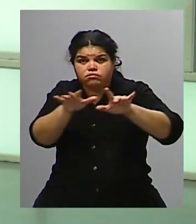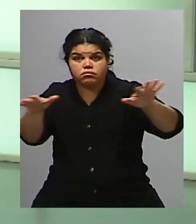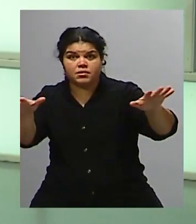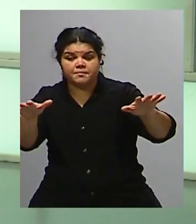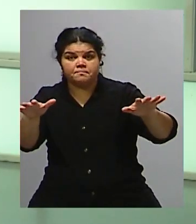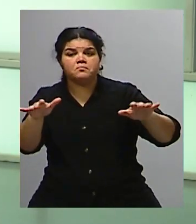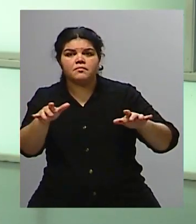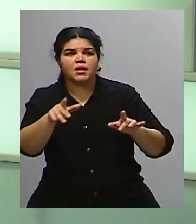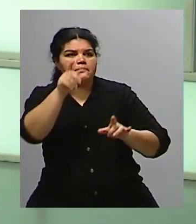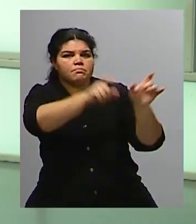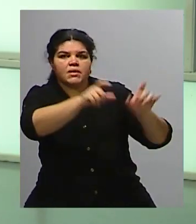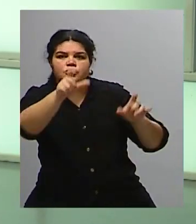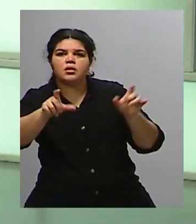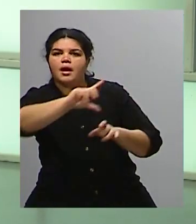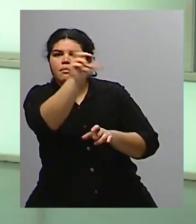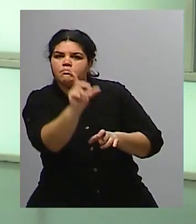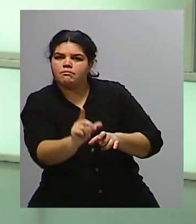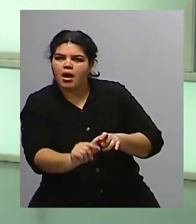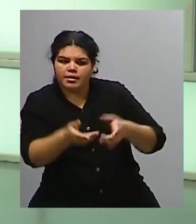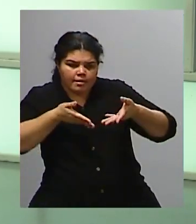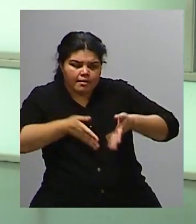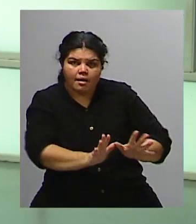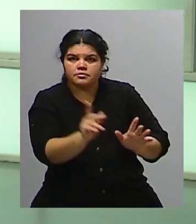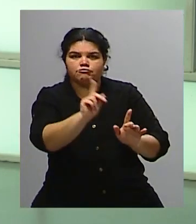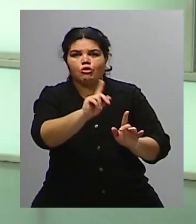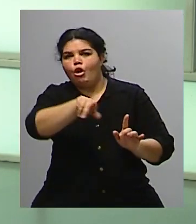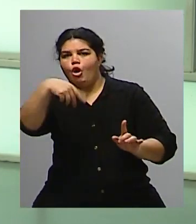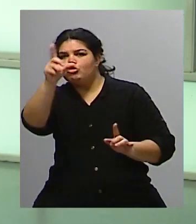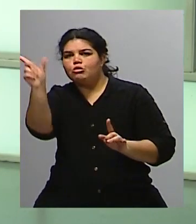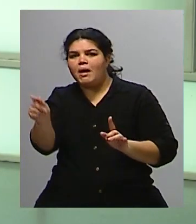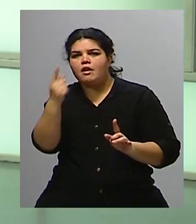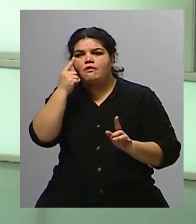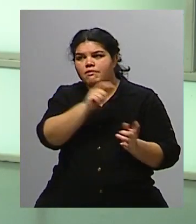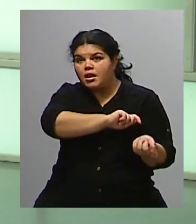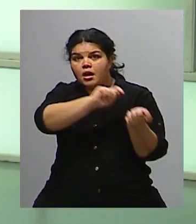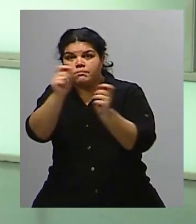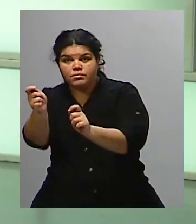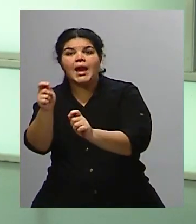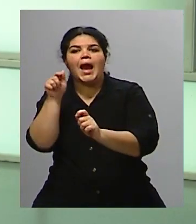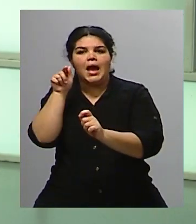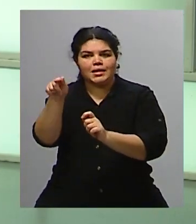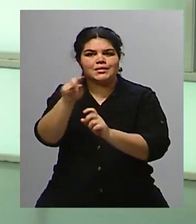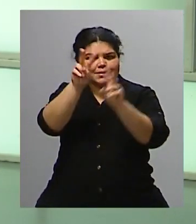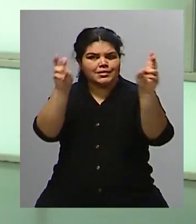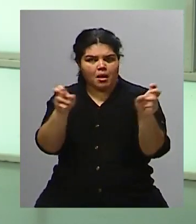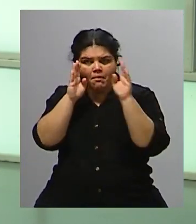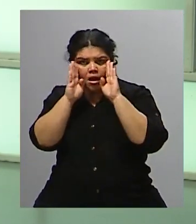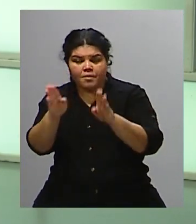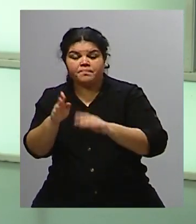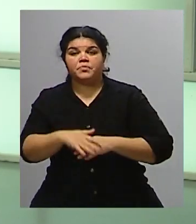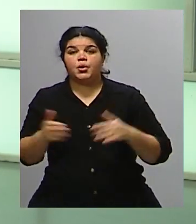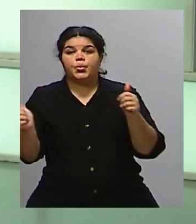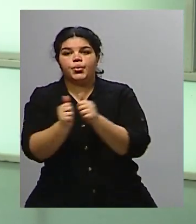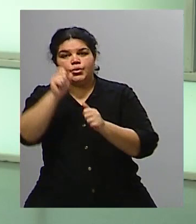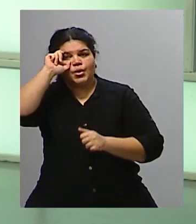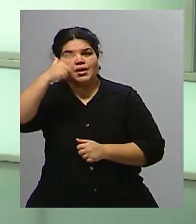quienes quieren cambiar tal vez su futuro. Vamos a hablar de este tema, lo vamos a analizar y lo vamos a hacer con Esteban Scuzzarello, que es